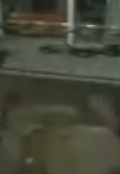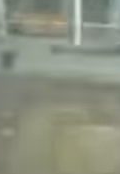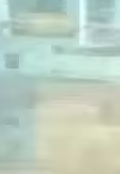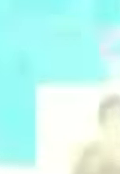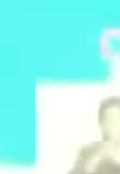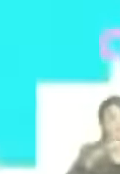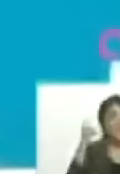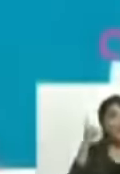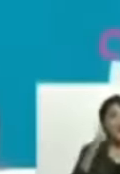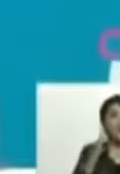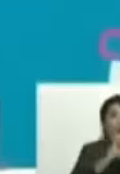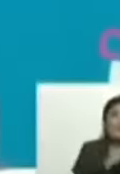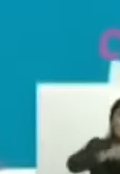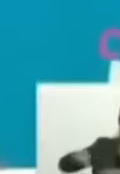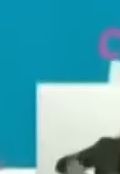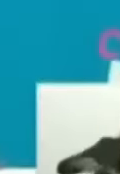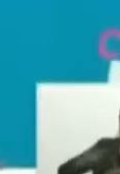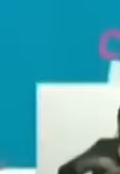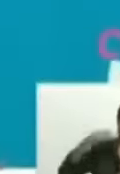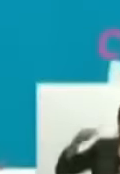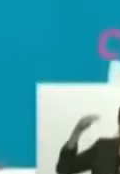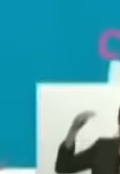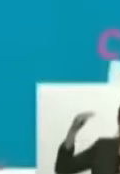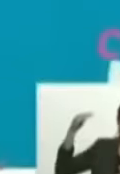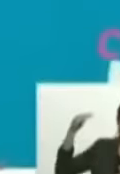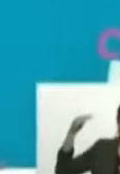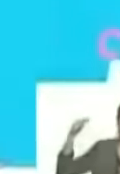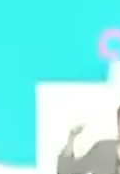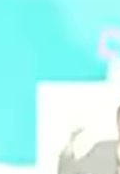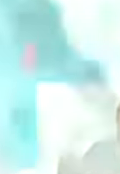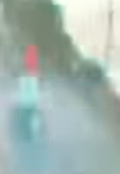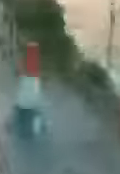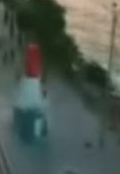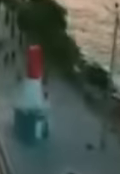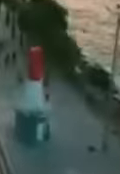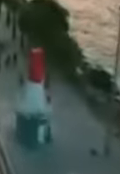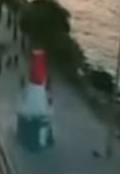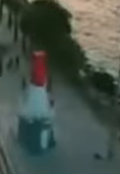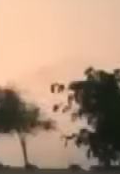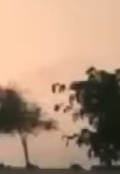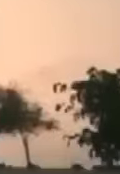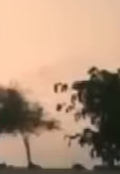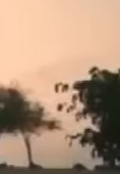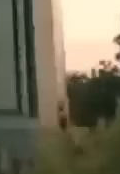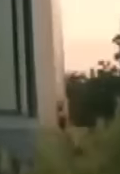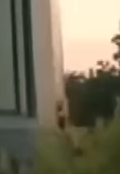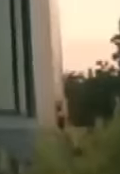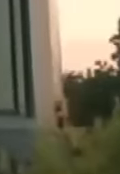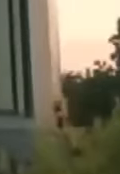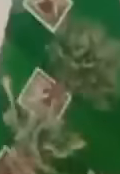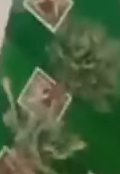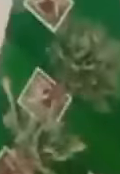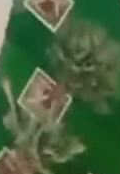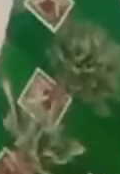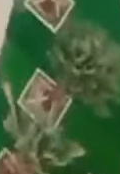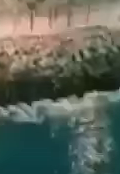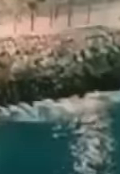Guaira le da a Miami 3 patadas. Es más bella, más funcional, más